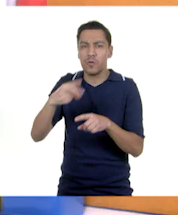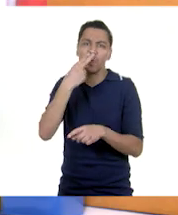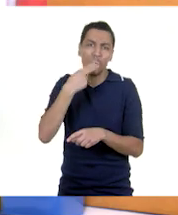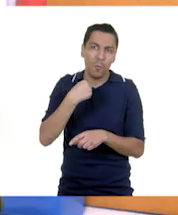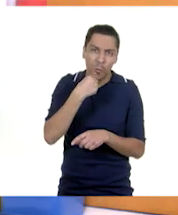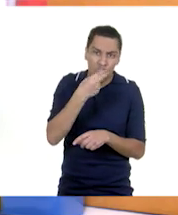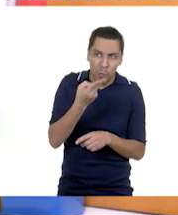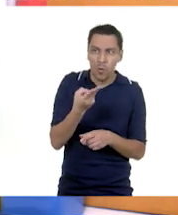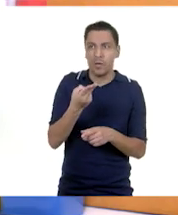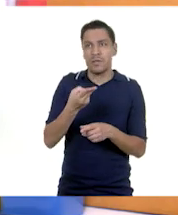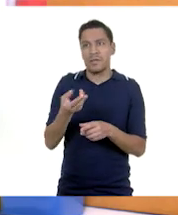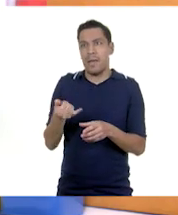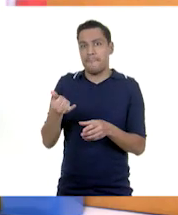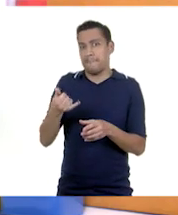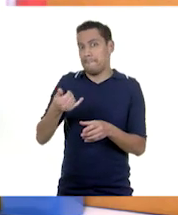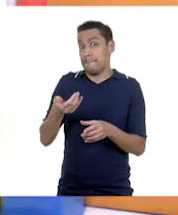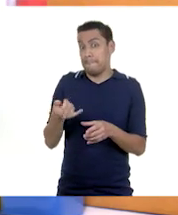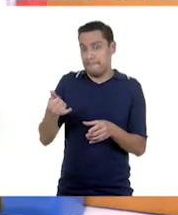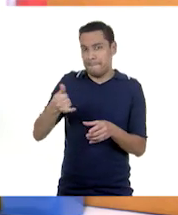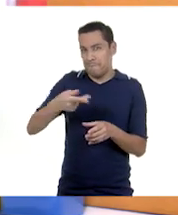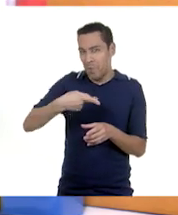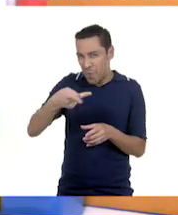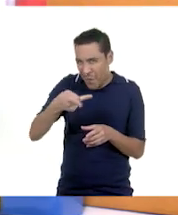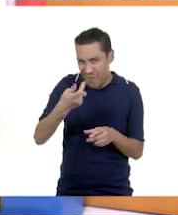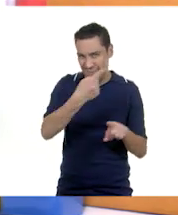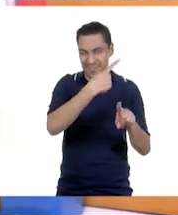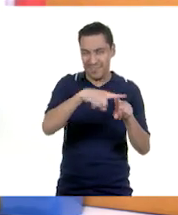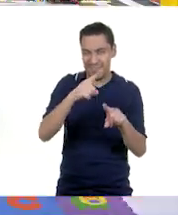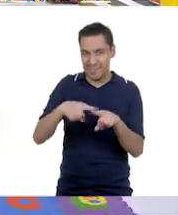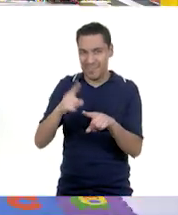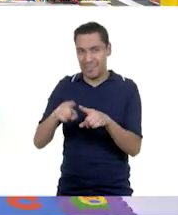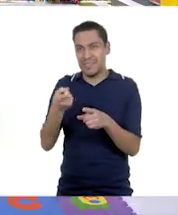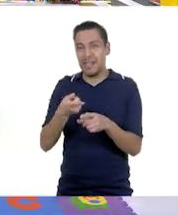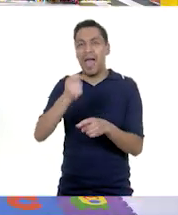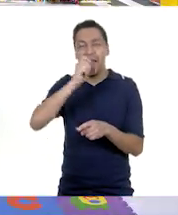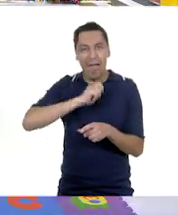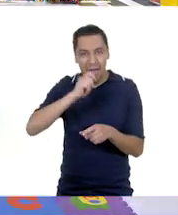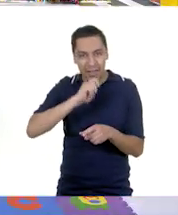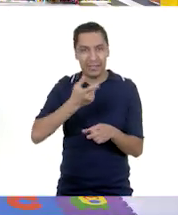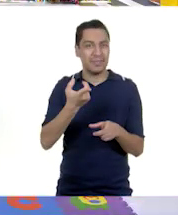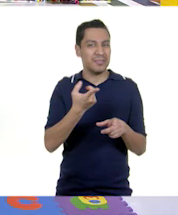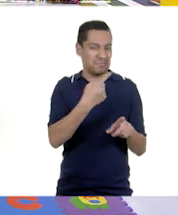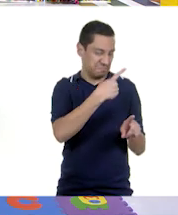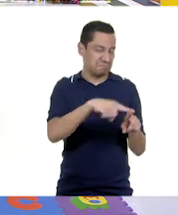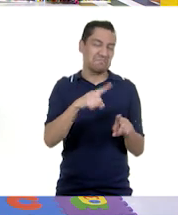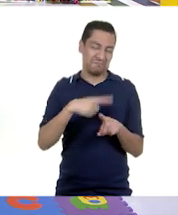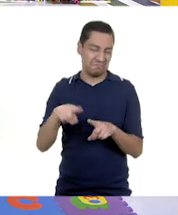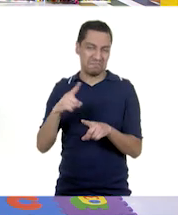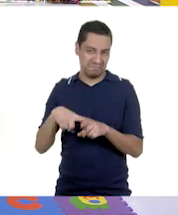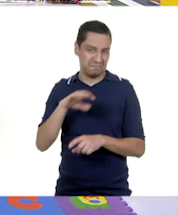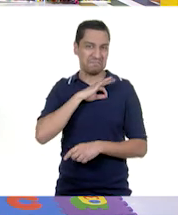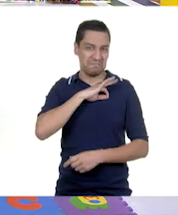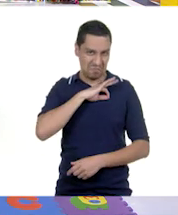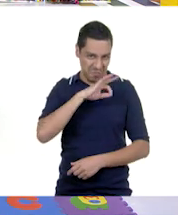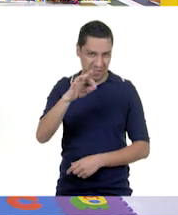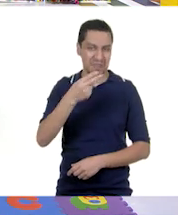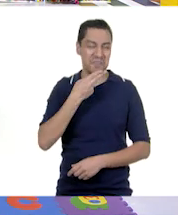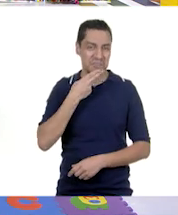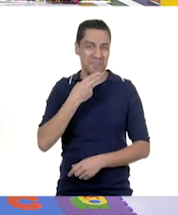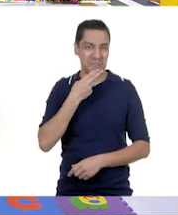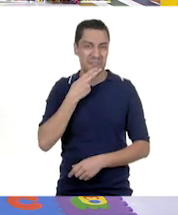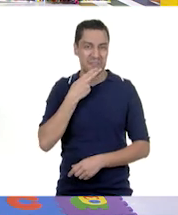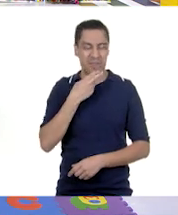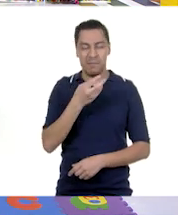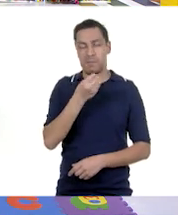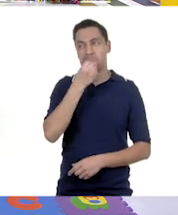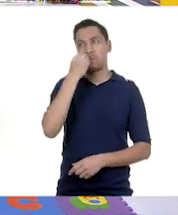dulces, bebidas. Nieve. Nieve, qué rico. Ah, sí. Se me antojó. Es muy